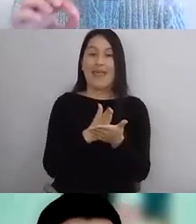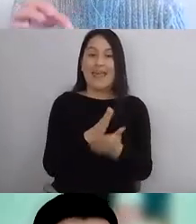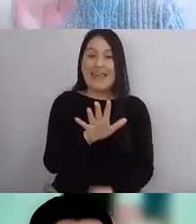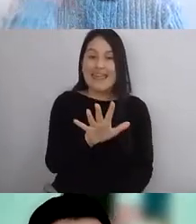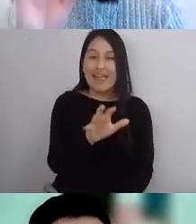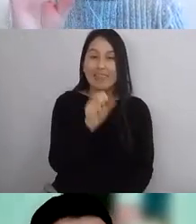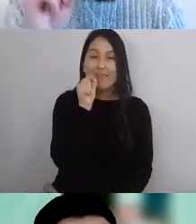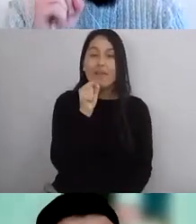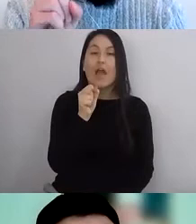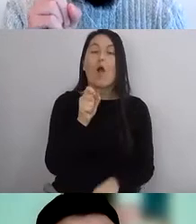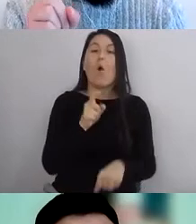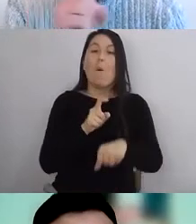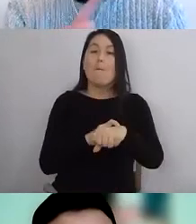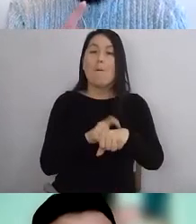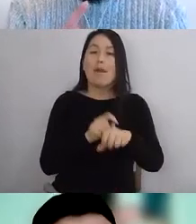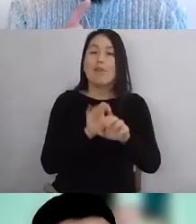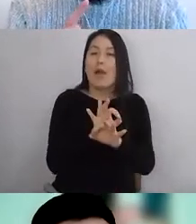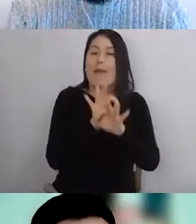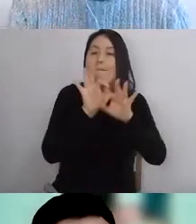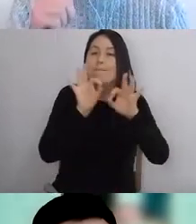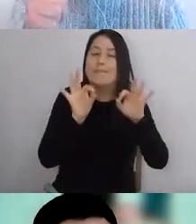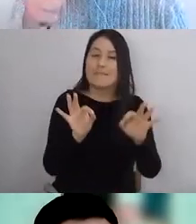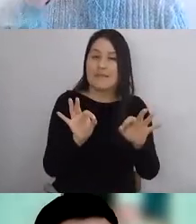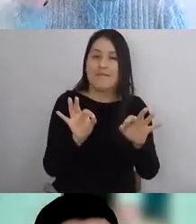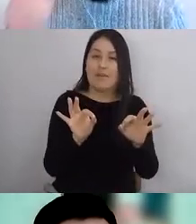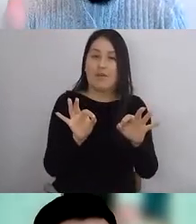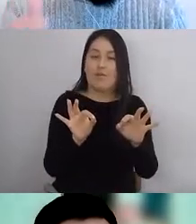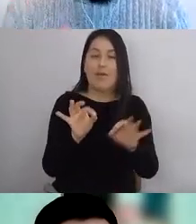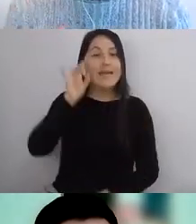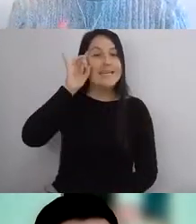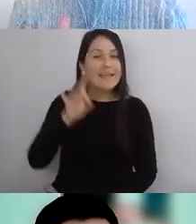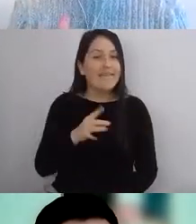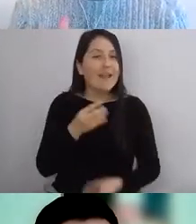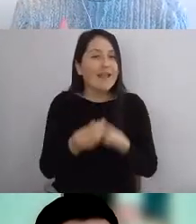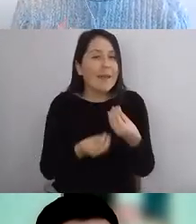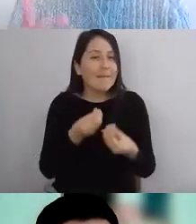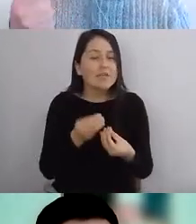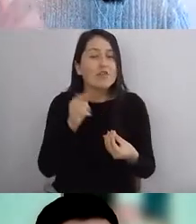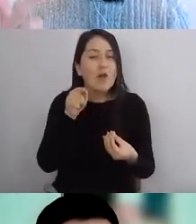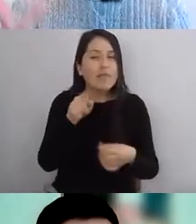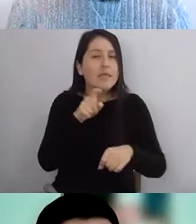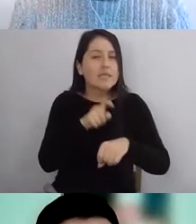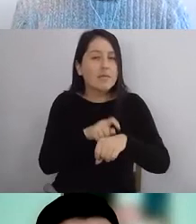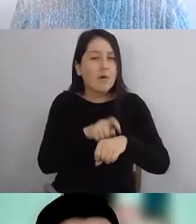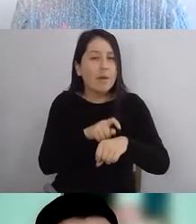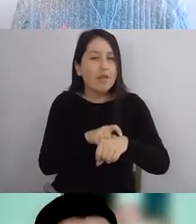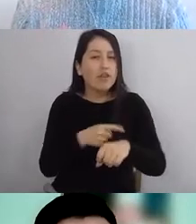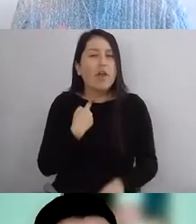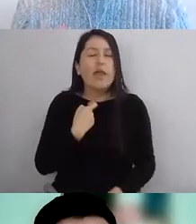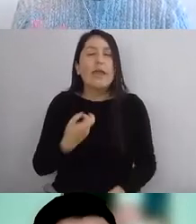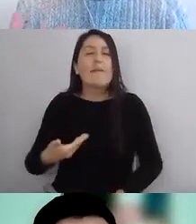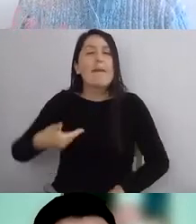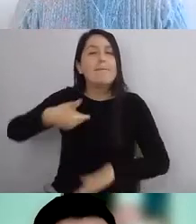un momento específico, ojo con esa palabra, saber qué pasó en ese momento específico, qué me pidieron en ese